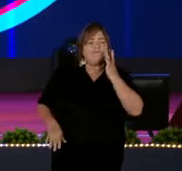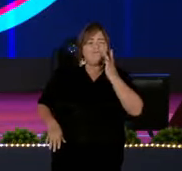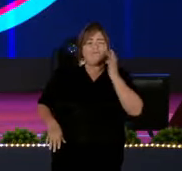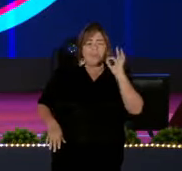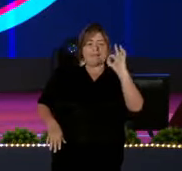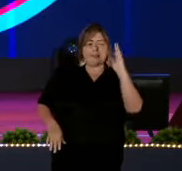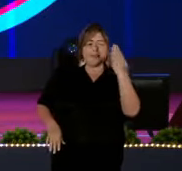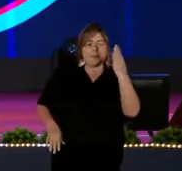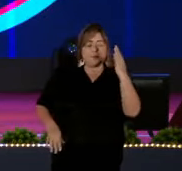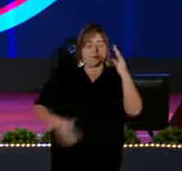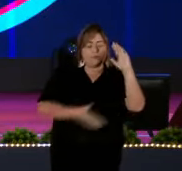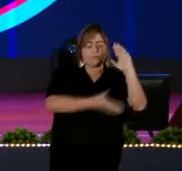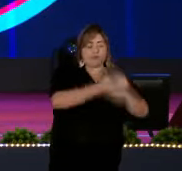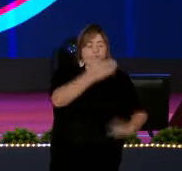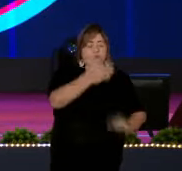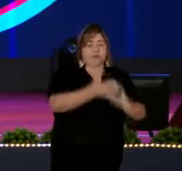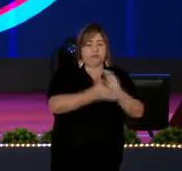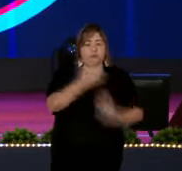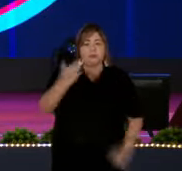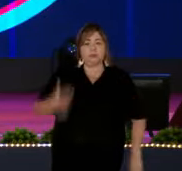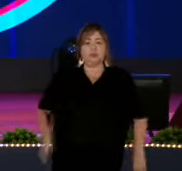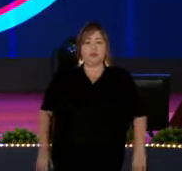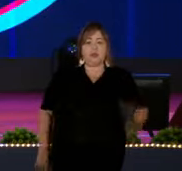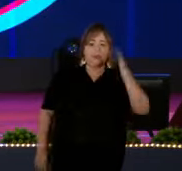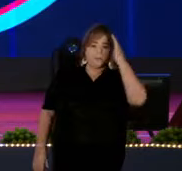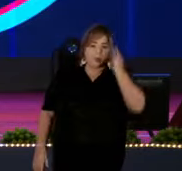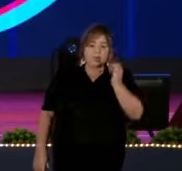esa. Porque Dios lo ve.